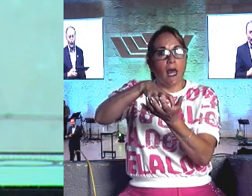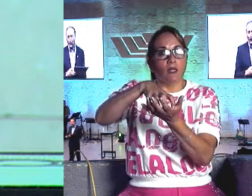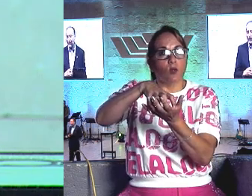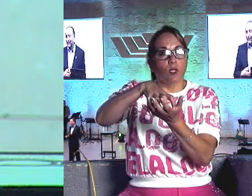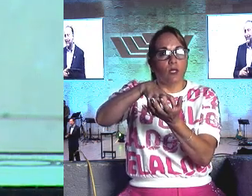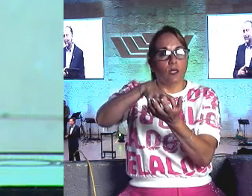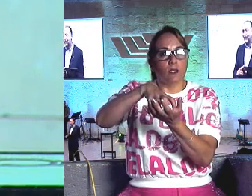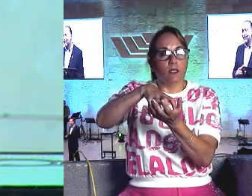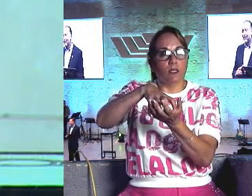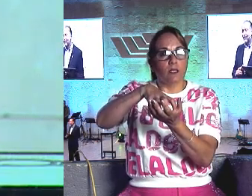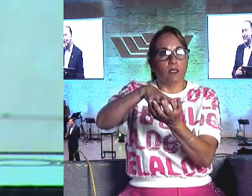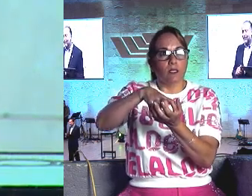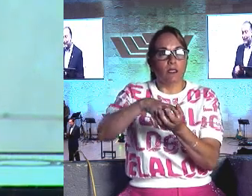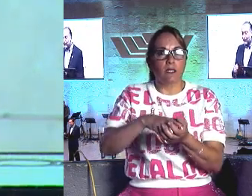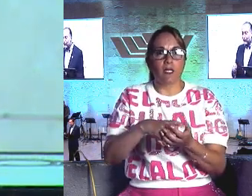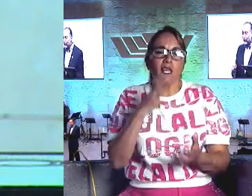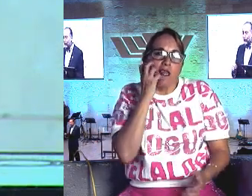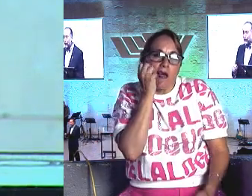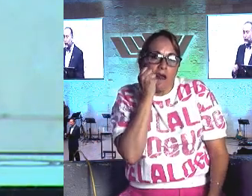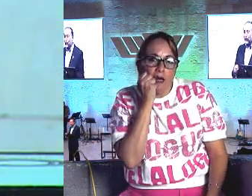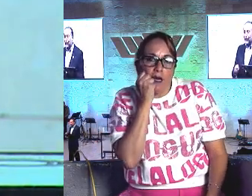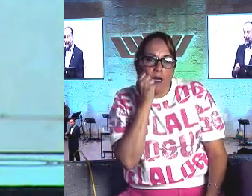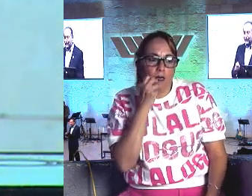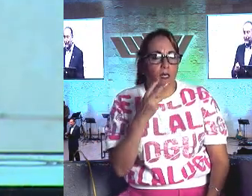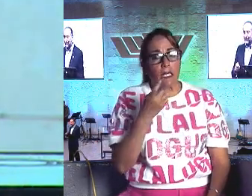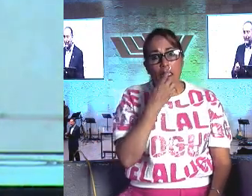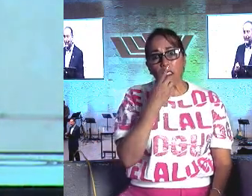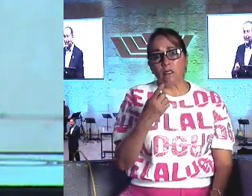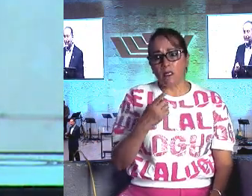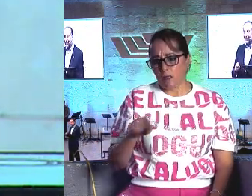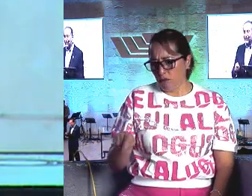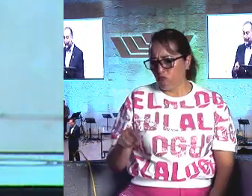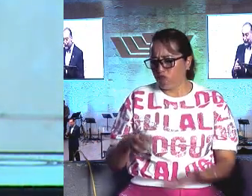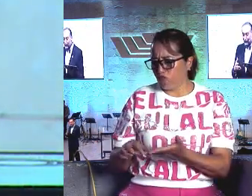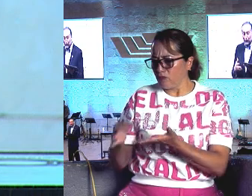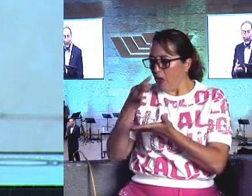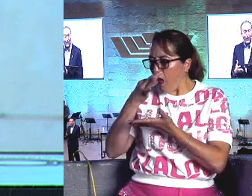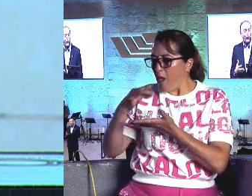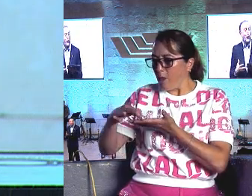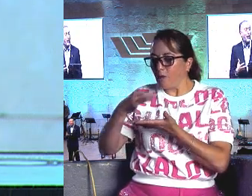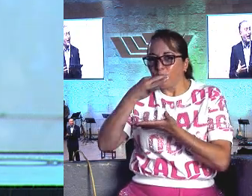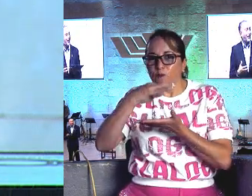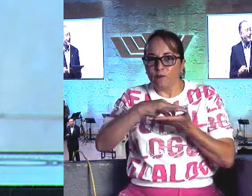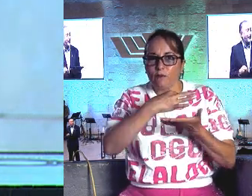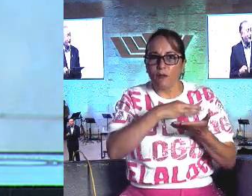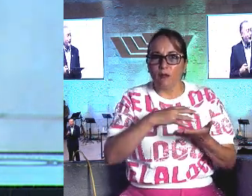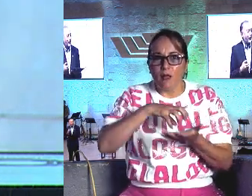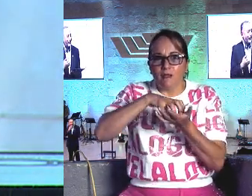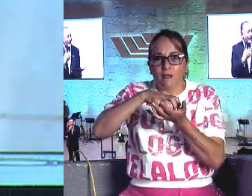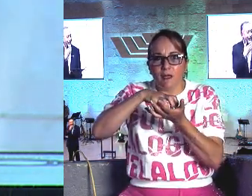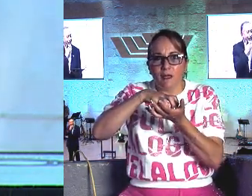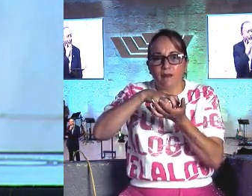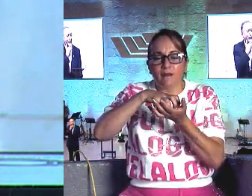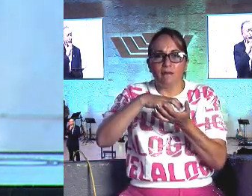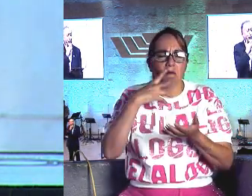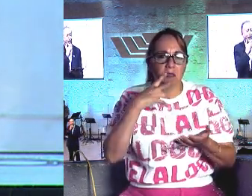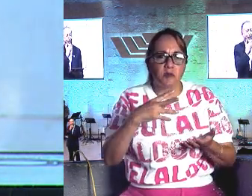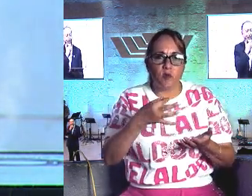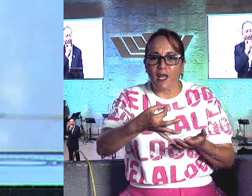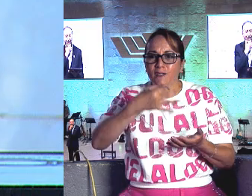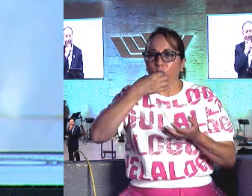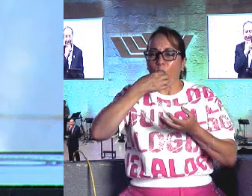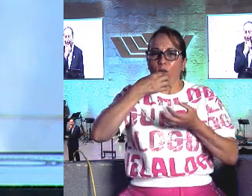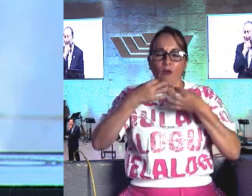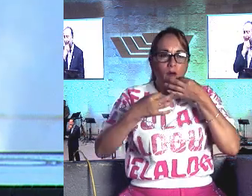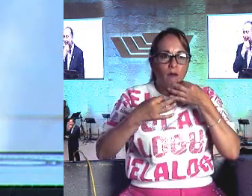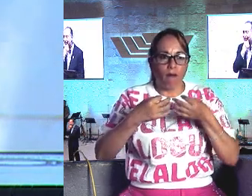toronja. Y empezamos a probar. Tú la veías con ganas, y cuando la sentías en tu paladar dices: ¿qué